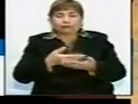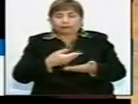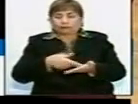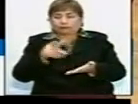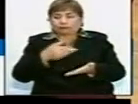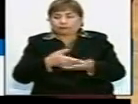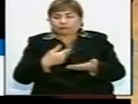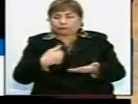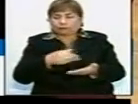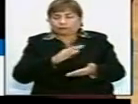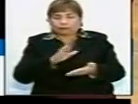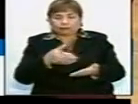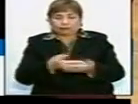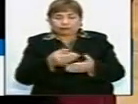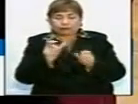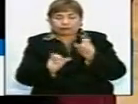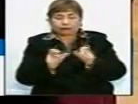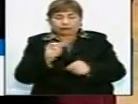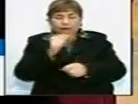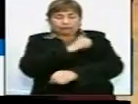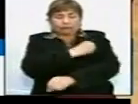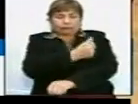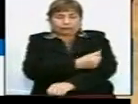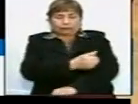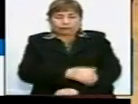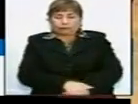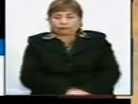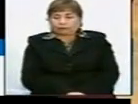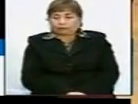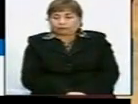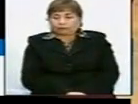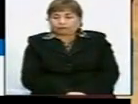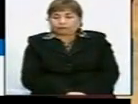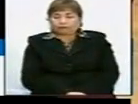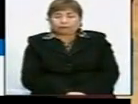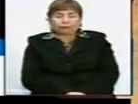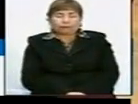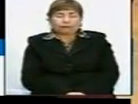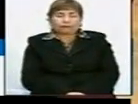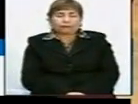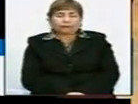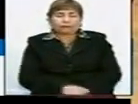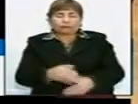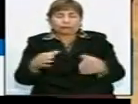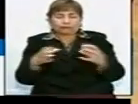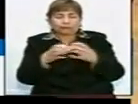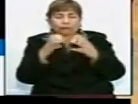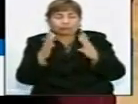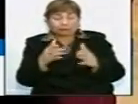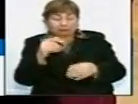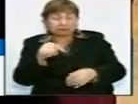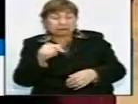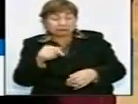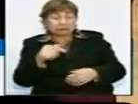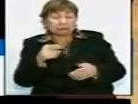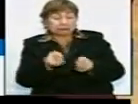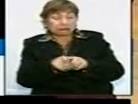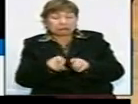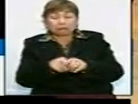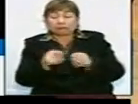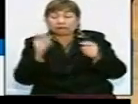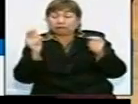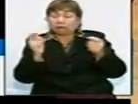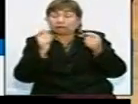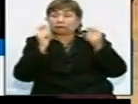igual a todas las autoridades a través de la secretaria del ente al congreso inclusive porque fue un evento